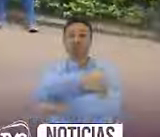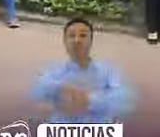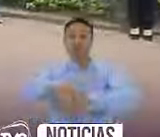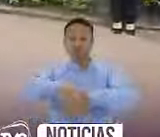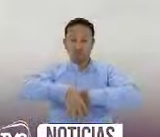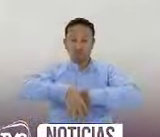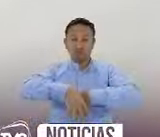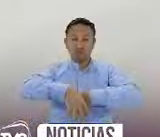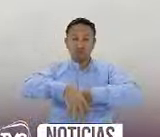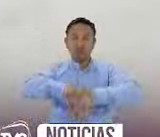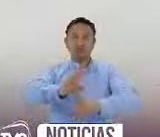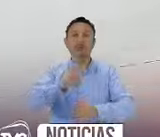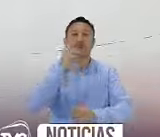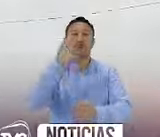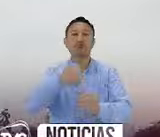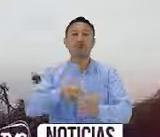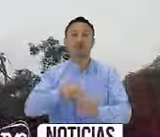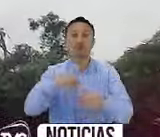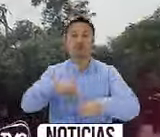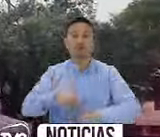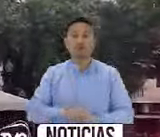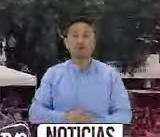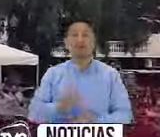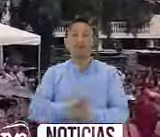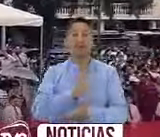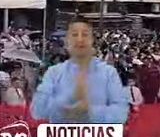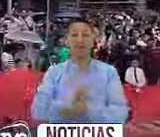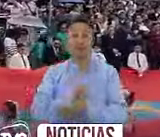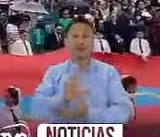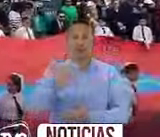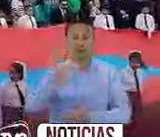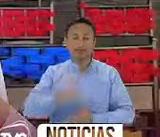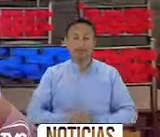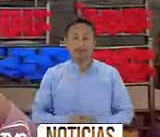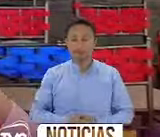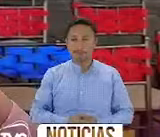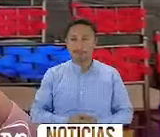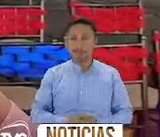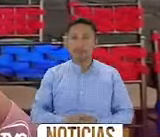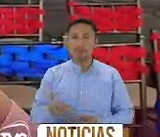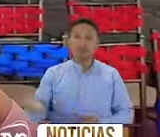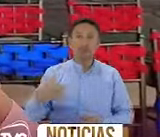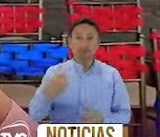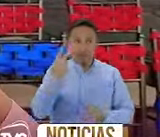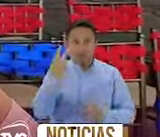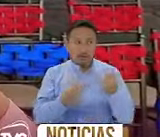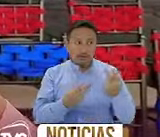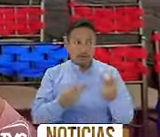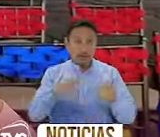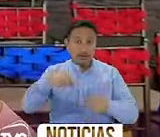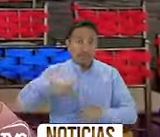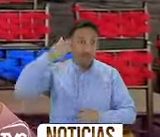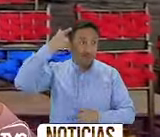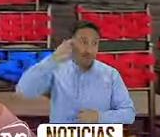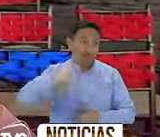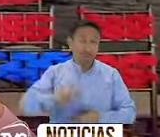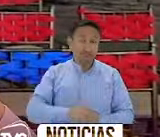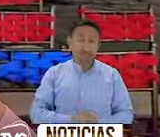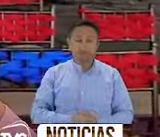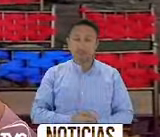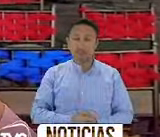participación entusiasta de instituciones educativas. Que vengan y visiten a nuestra provincia de Loja, nuestro cantón Loja.